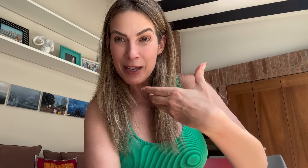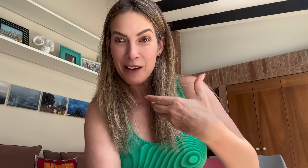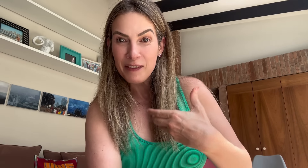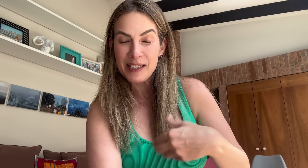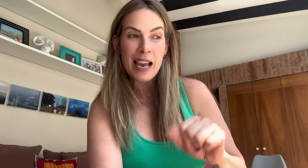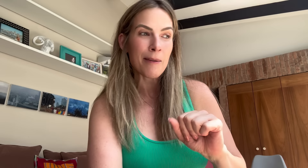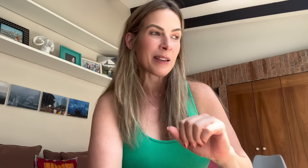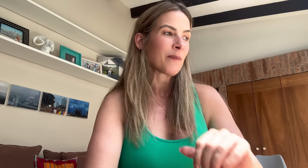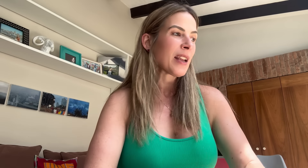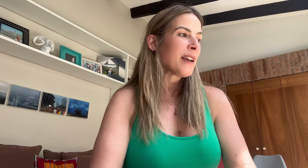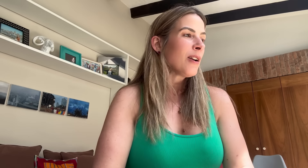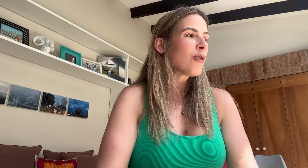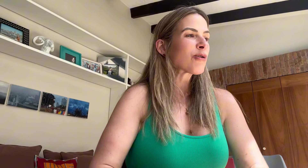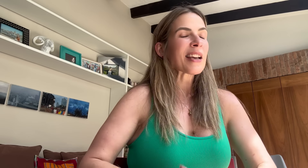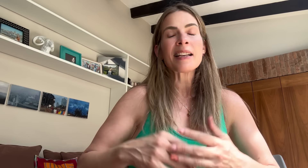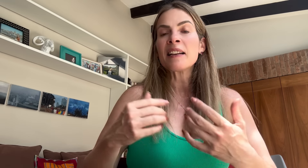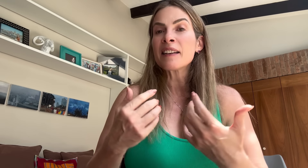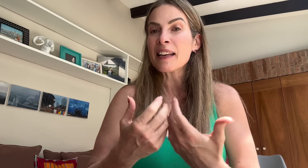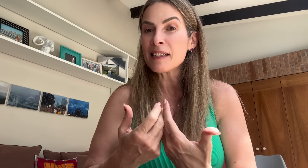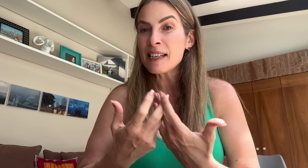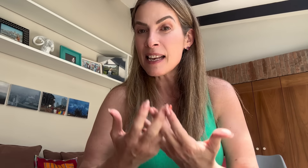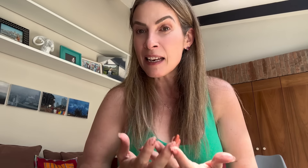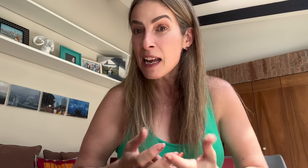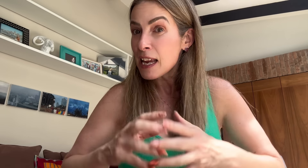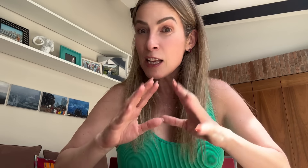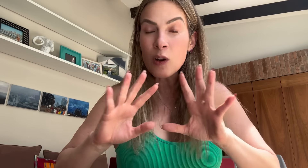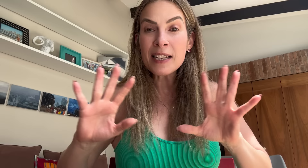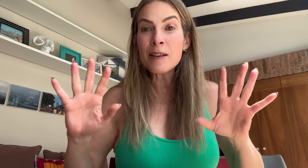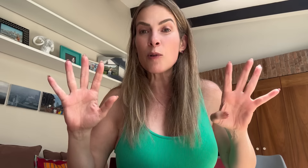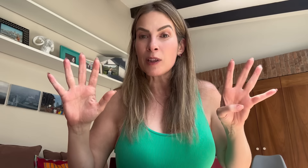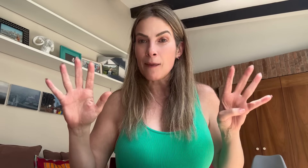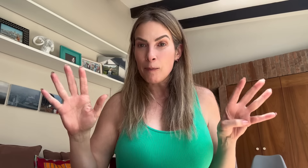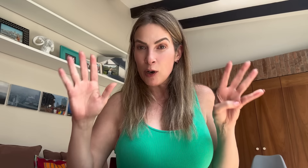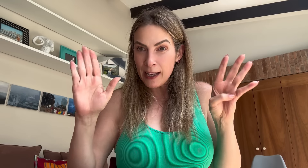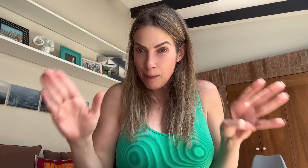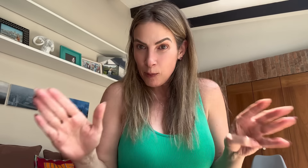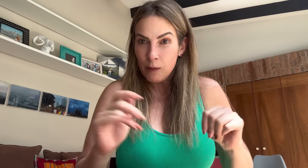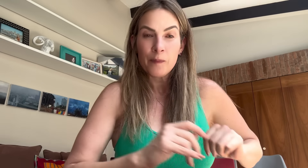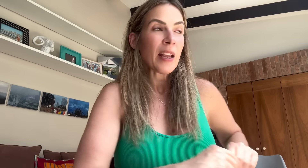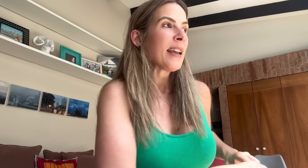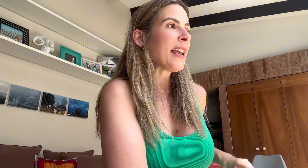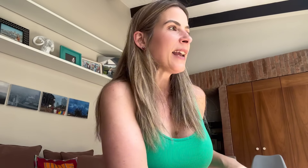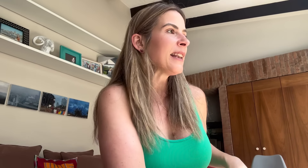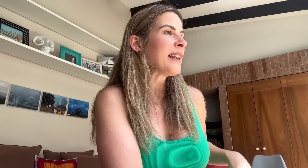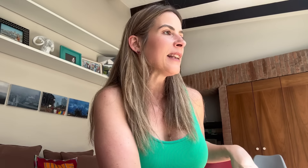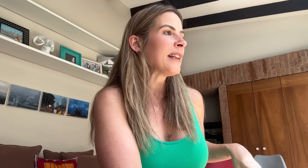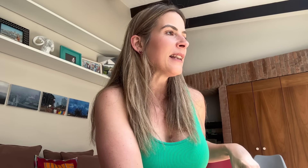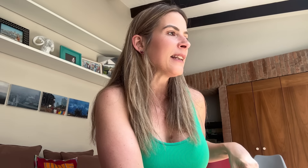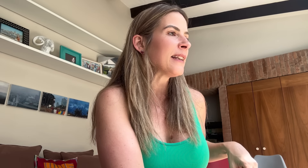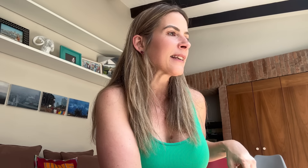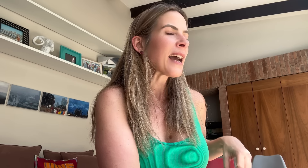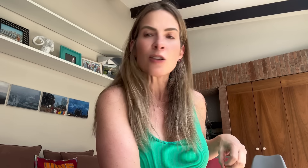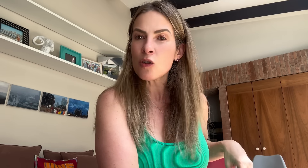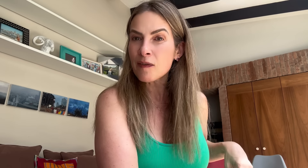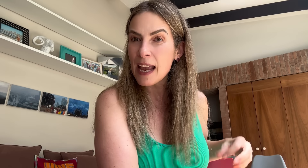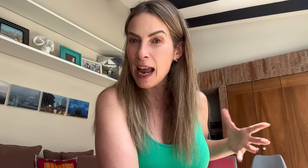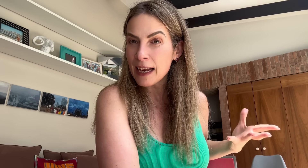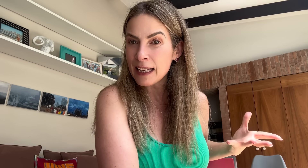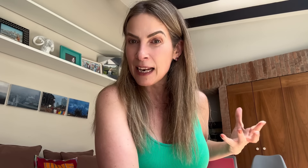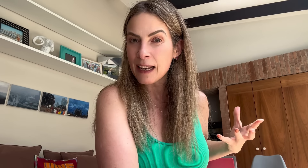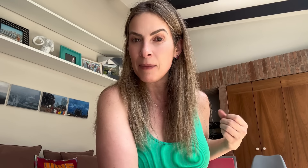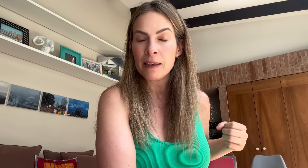se beneficiaban, los que se enriquecían y no les importaba. Por ejemplo, el caso